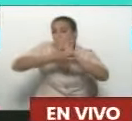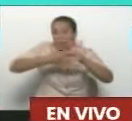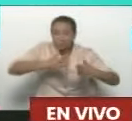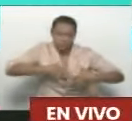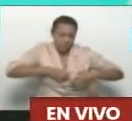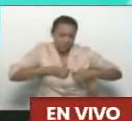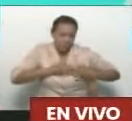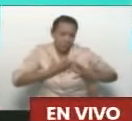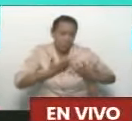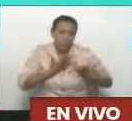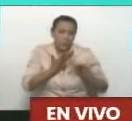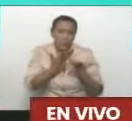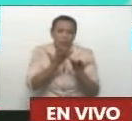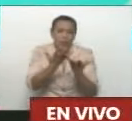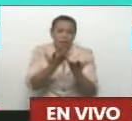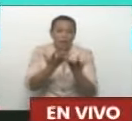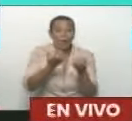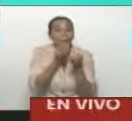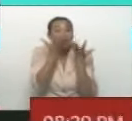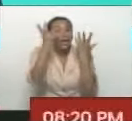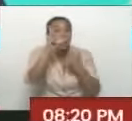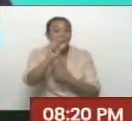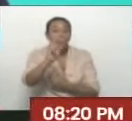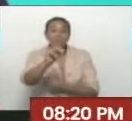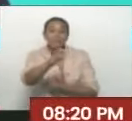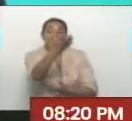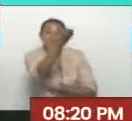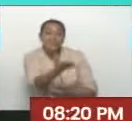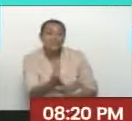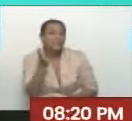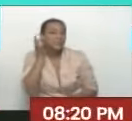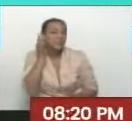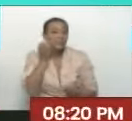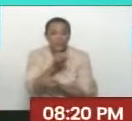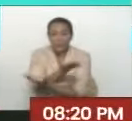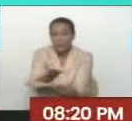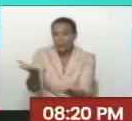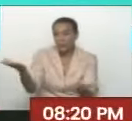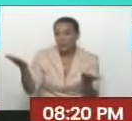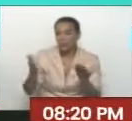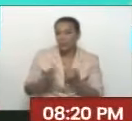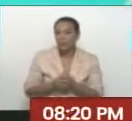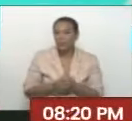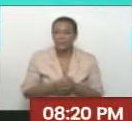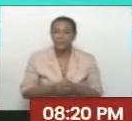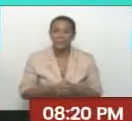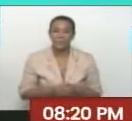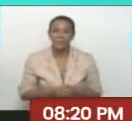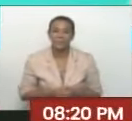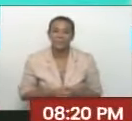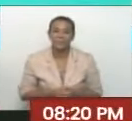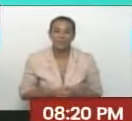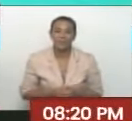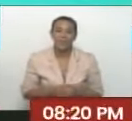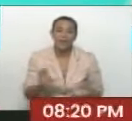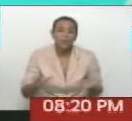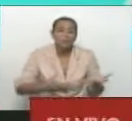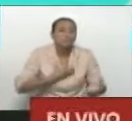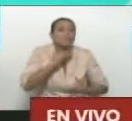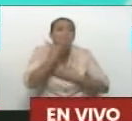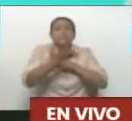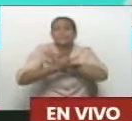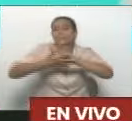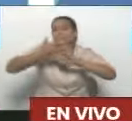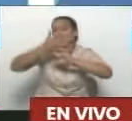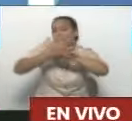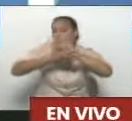amor para Luisana y amor a Cecilia Cos. ¡Ajá! Canto